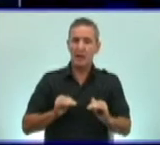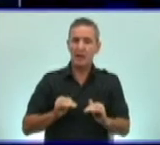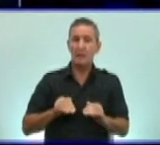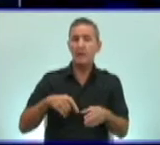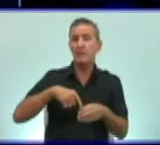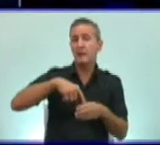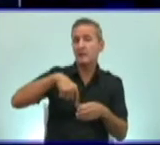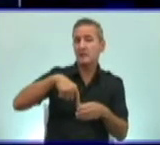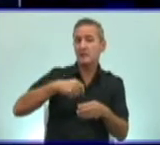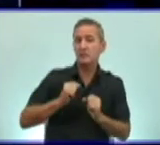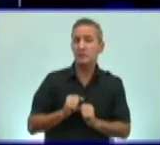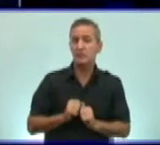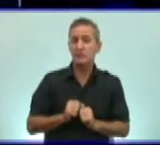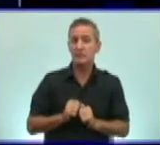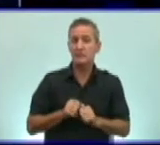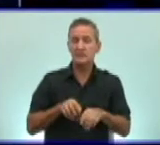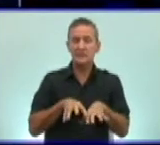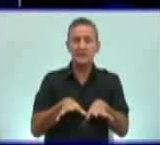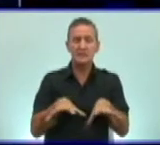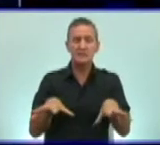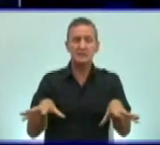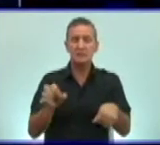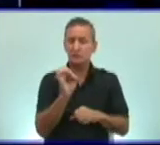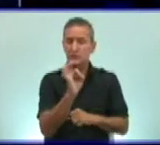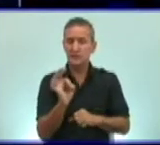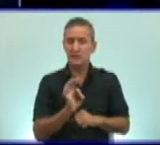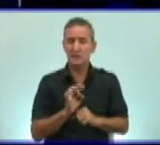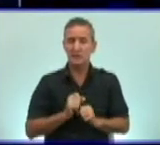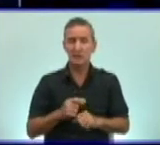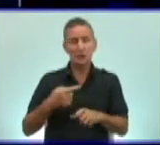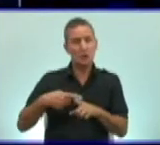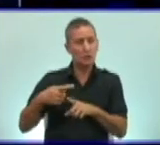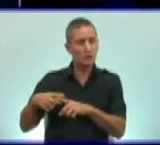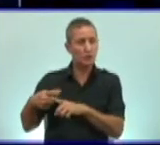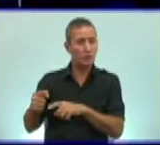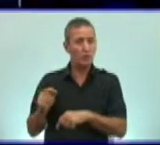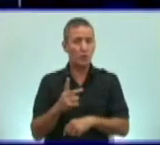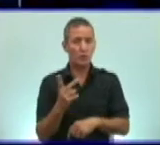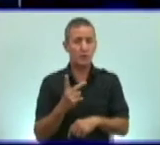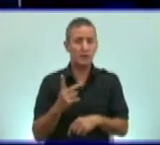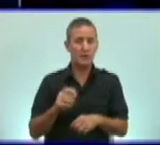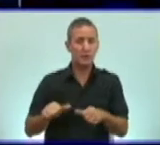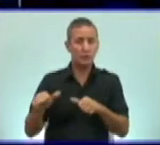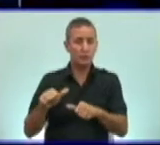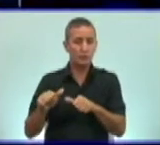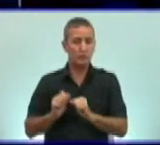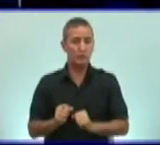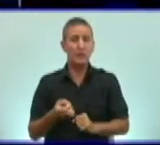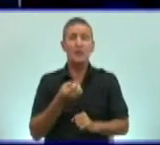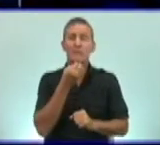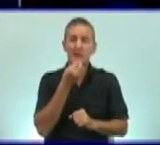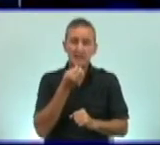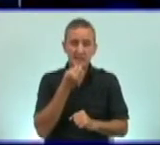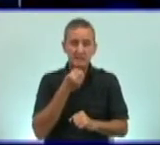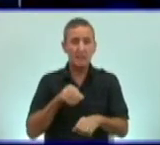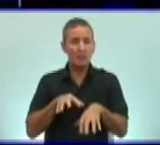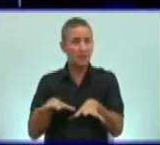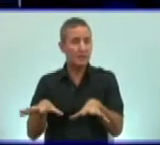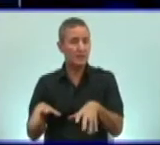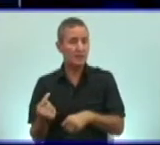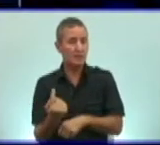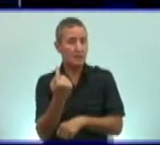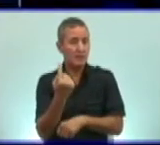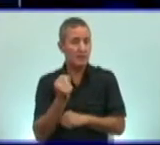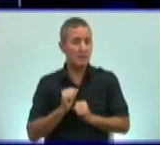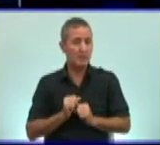que se disocien en iones, y otras 2 sustancias que para que se puedan disociar primero hay